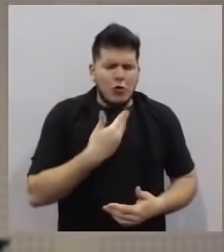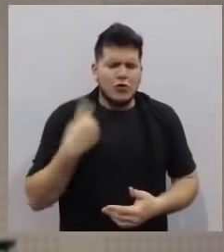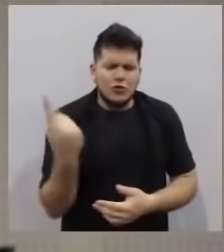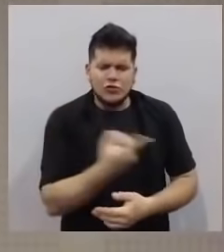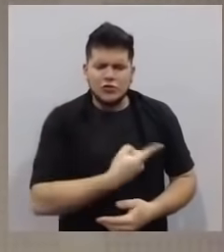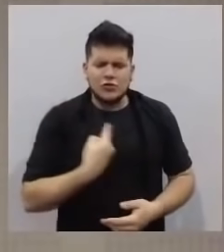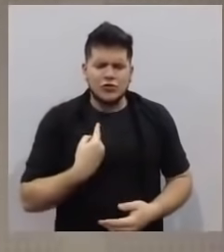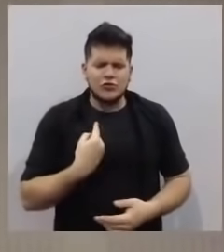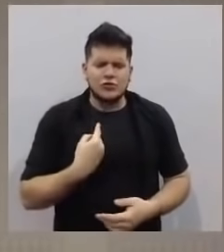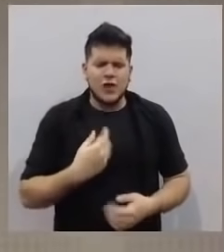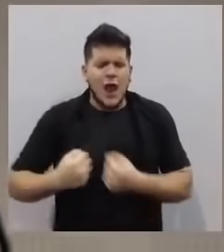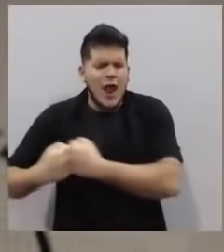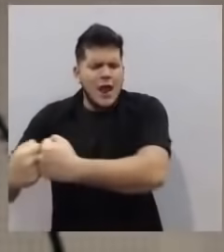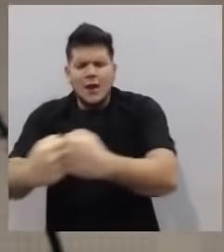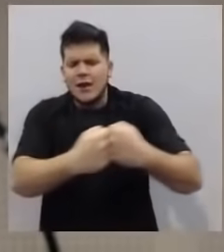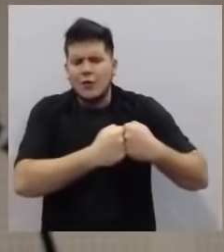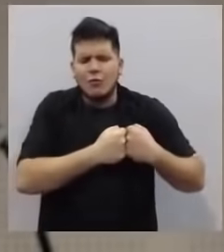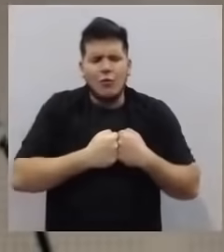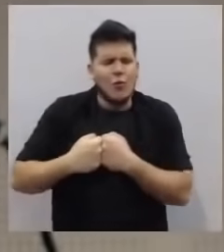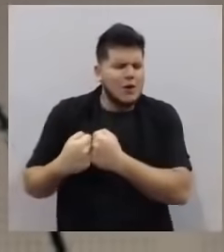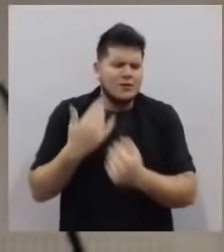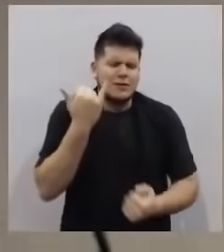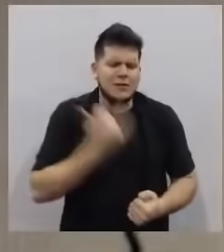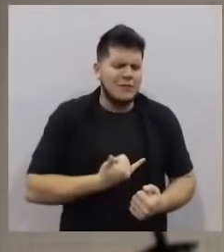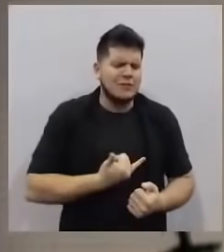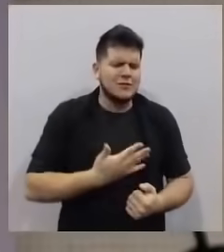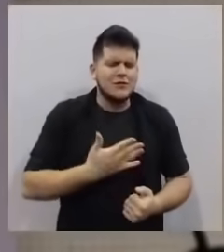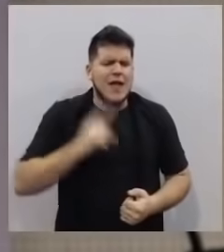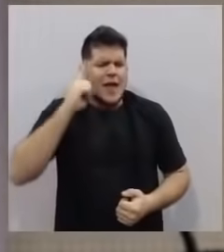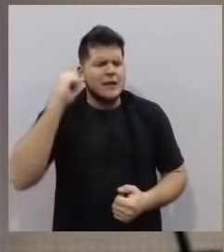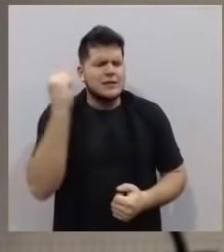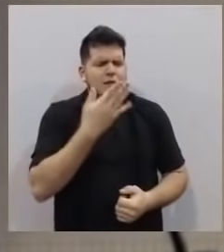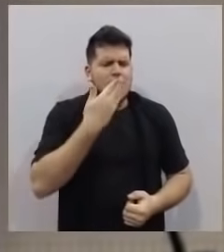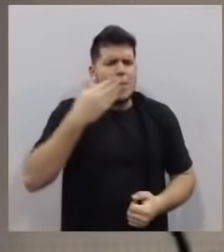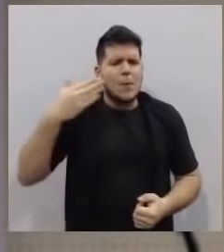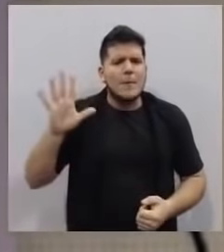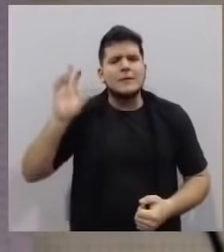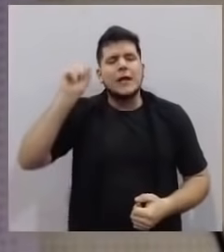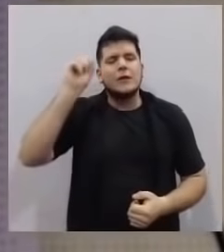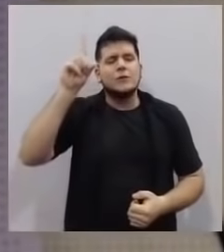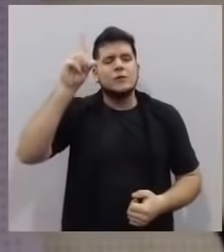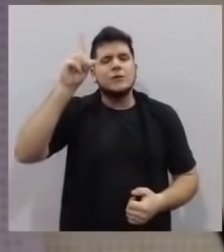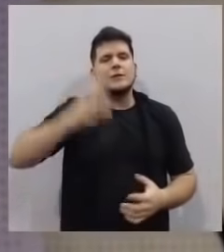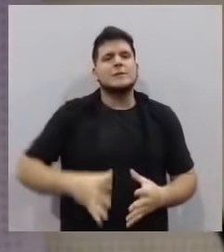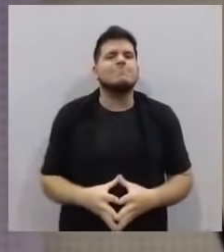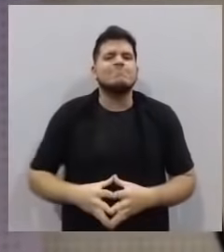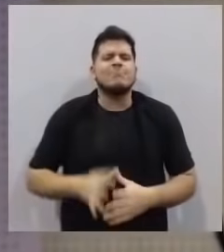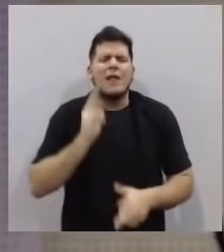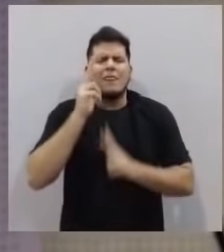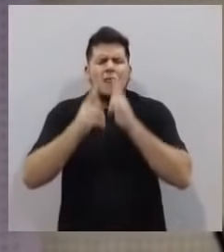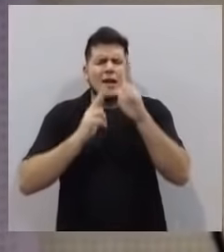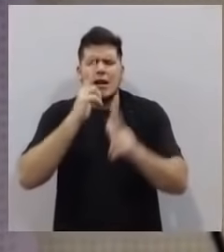tomando tus promesas señor yo declaro el poder de ese reino el